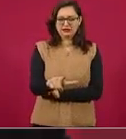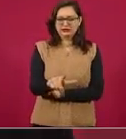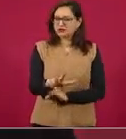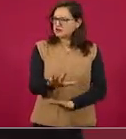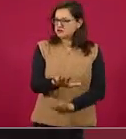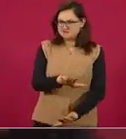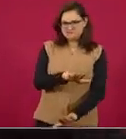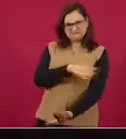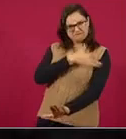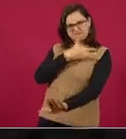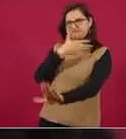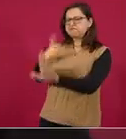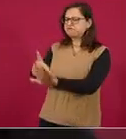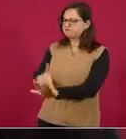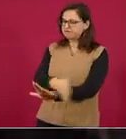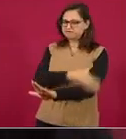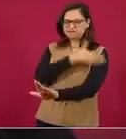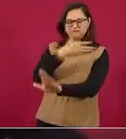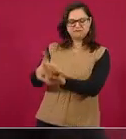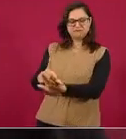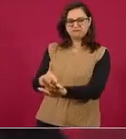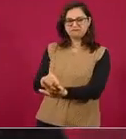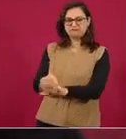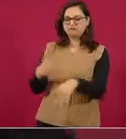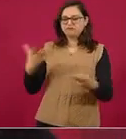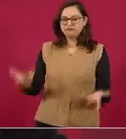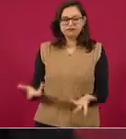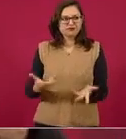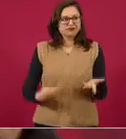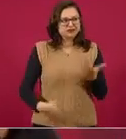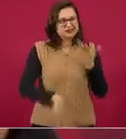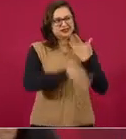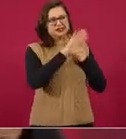se lanza en contra de los que buscan